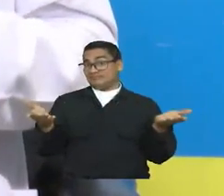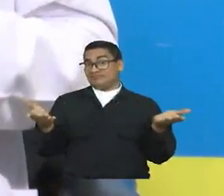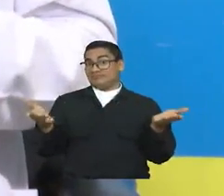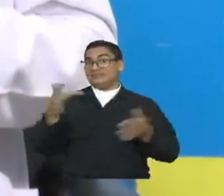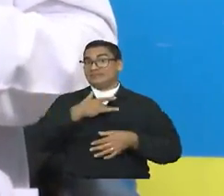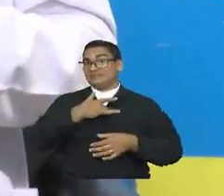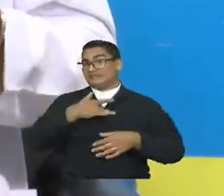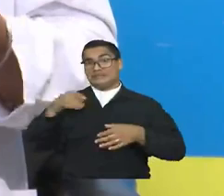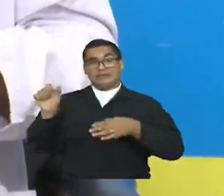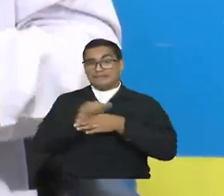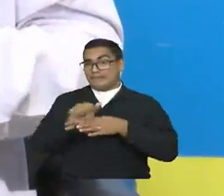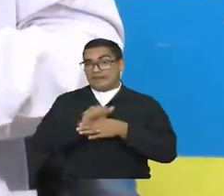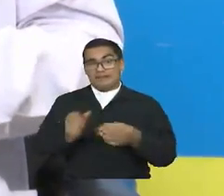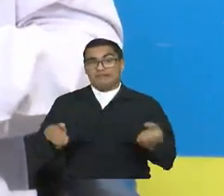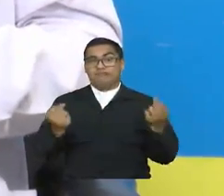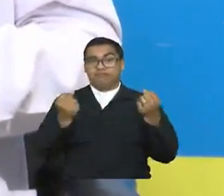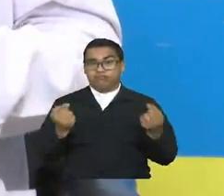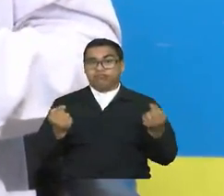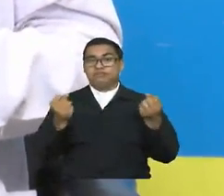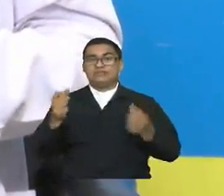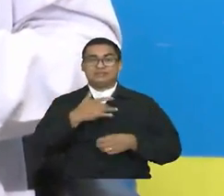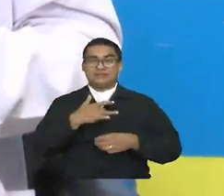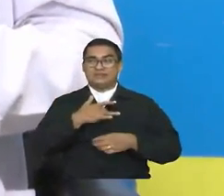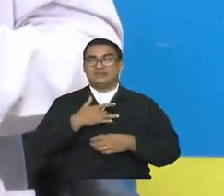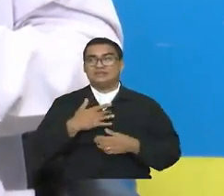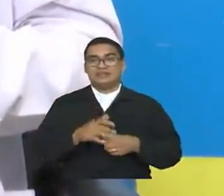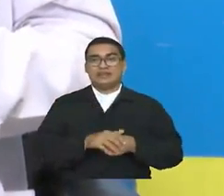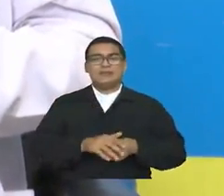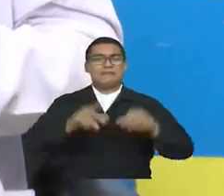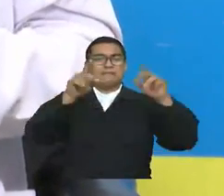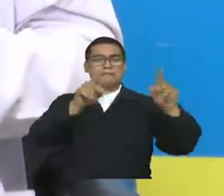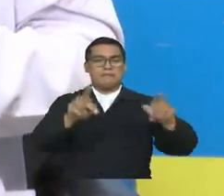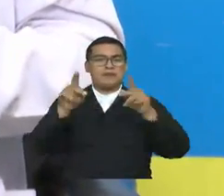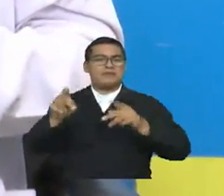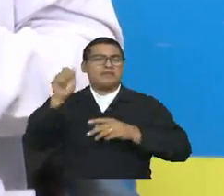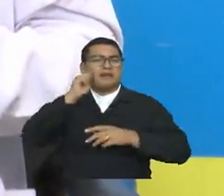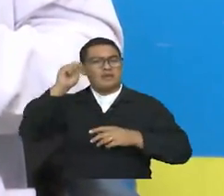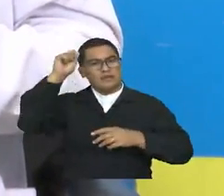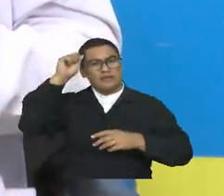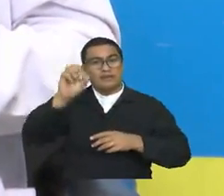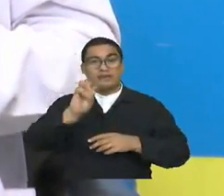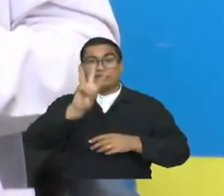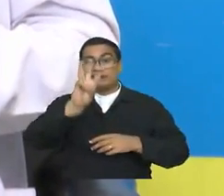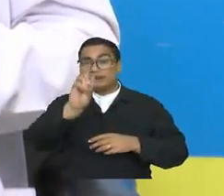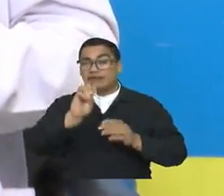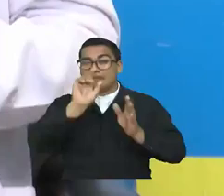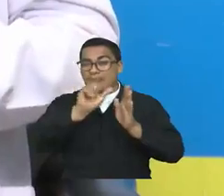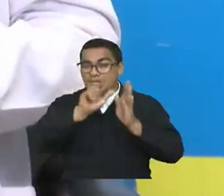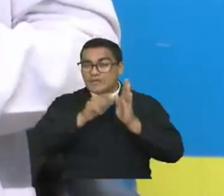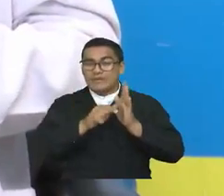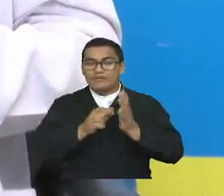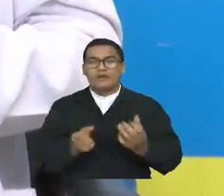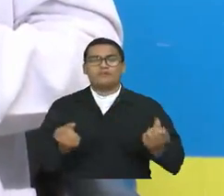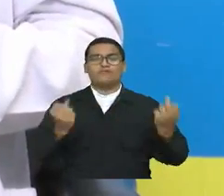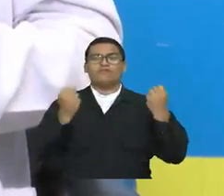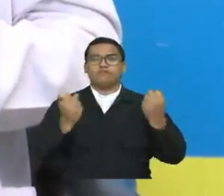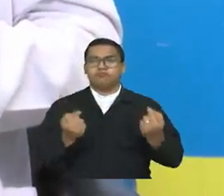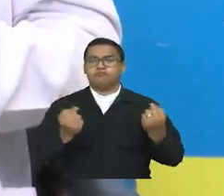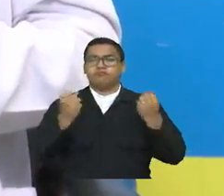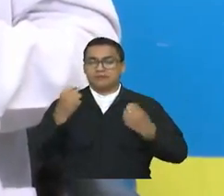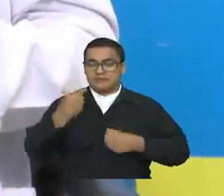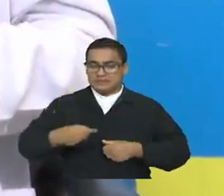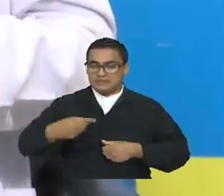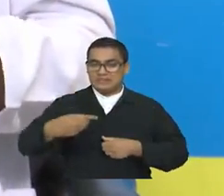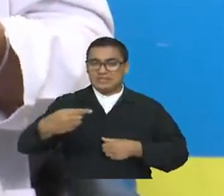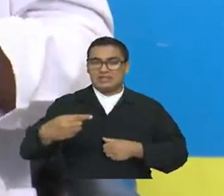Sí, es recomendable, no es mucho, para los adultos 30 minutos de ejercicio diario. Y no tienen que ser